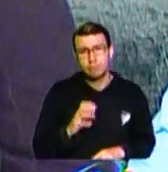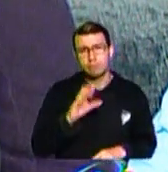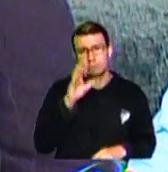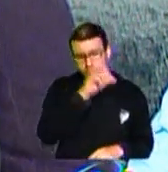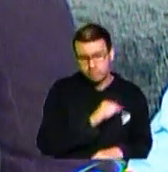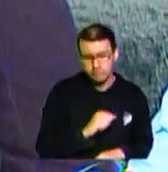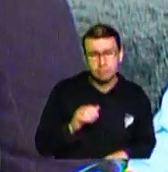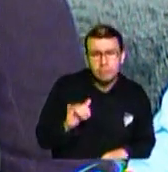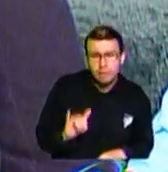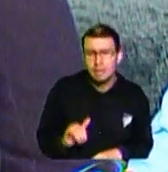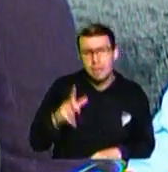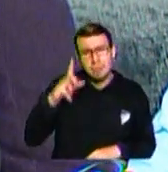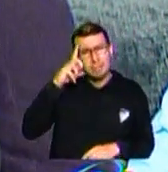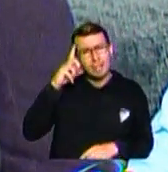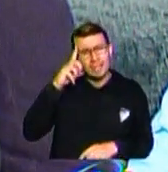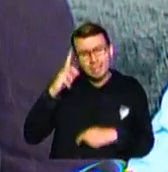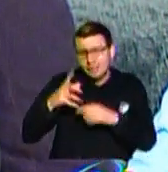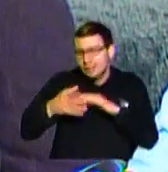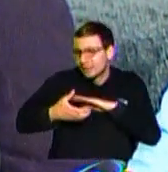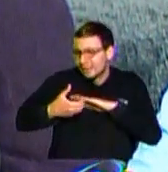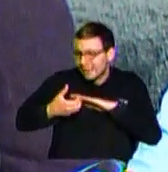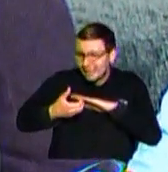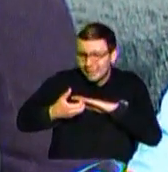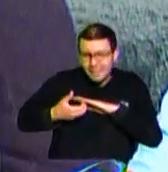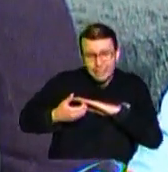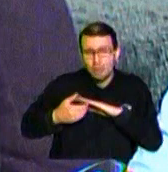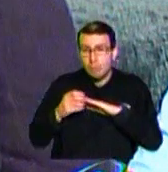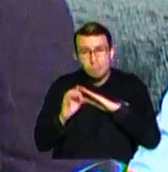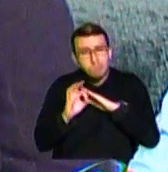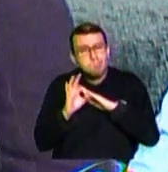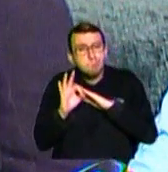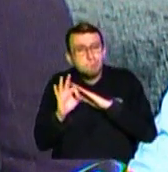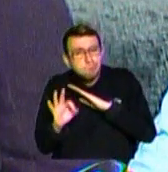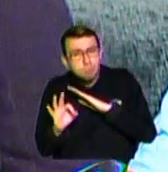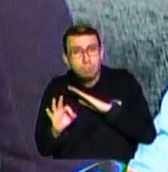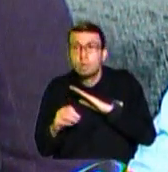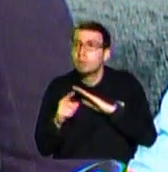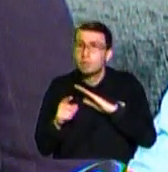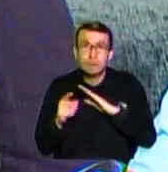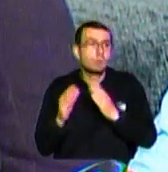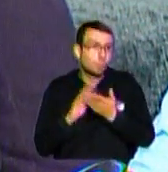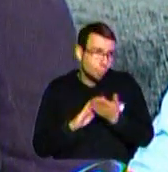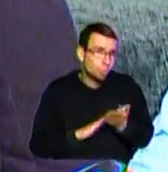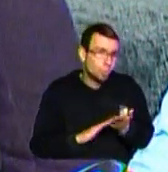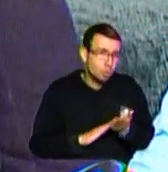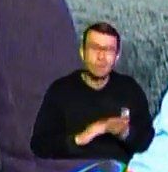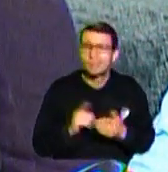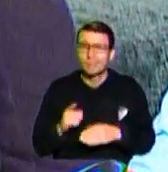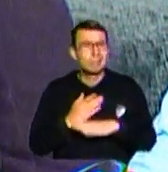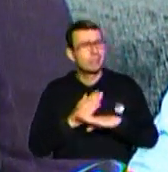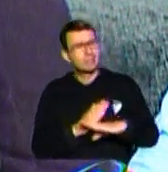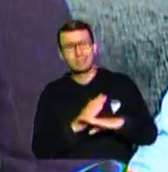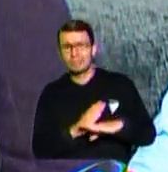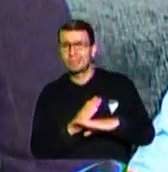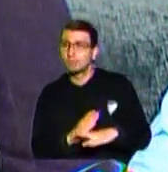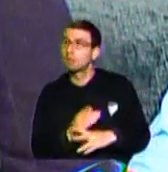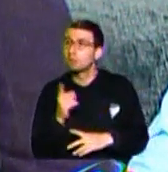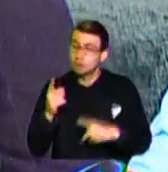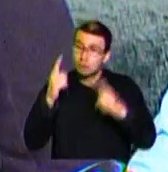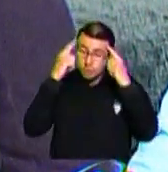piquiña y bueno, y se sana. Pero pues eso es muy molesto y ahora con lo que dijo el doctor, pues me